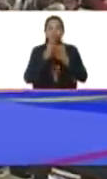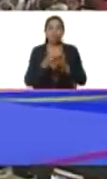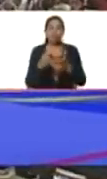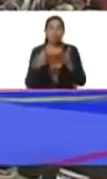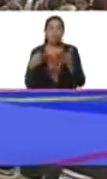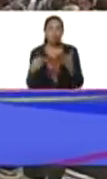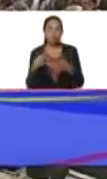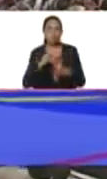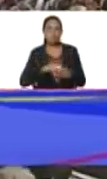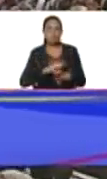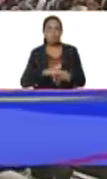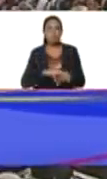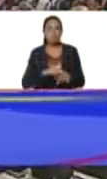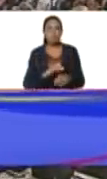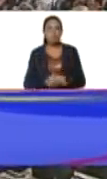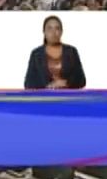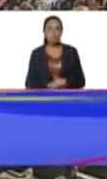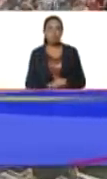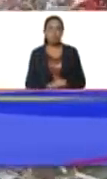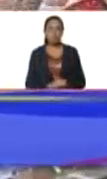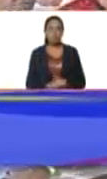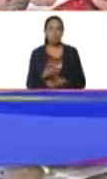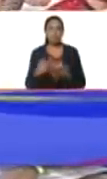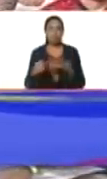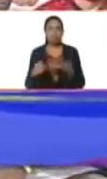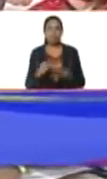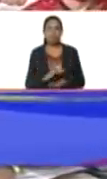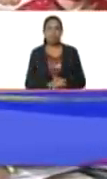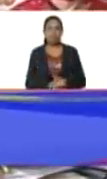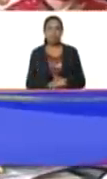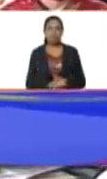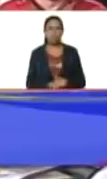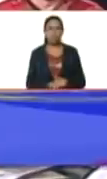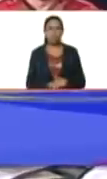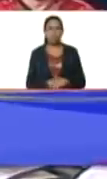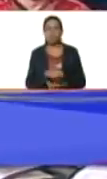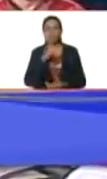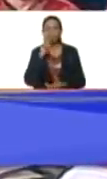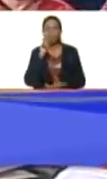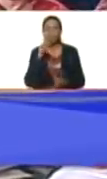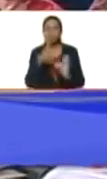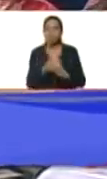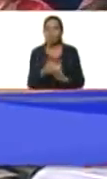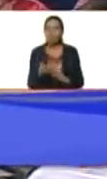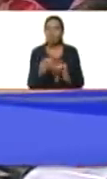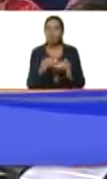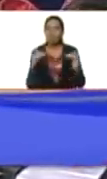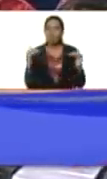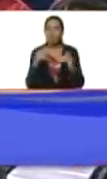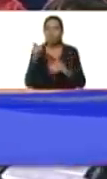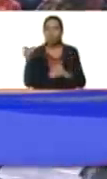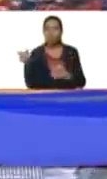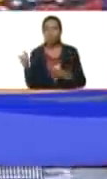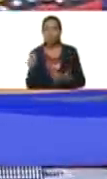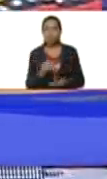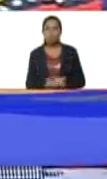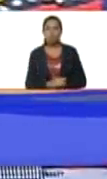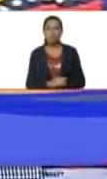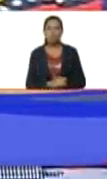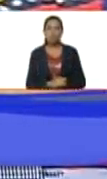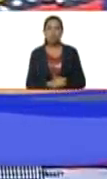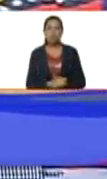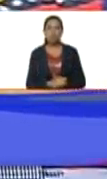equipos médicos, la estantería, ¿cómo se llama esto? Donde acuestan a los pacientes, la camilla,